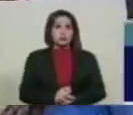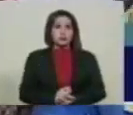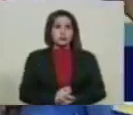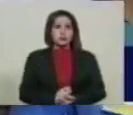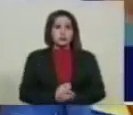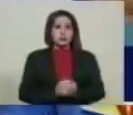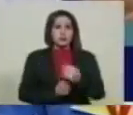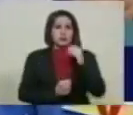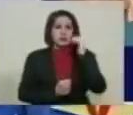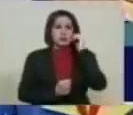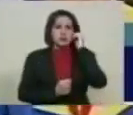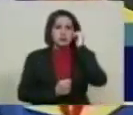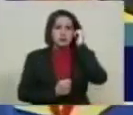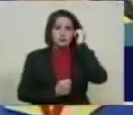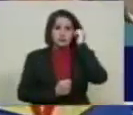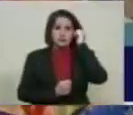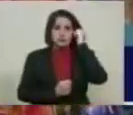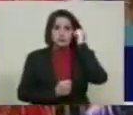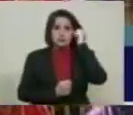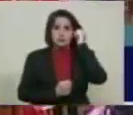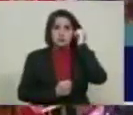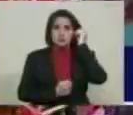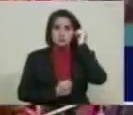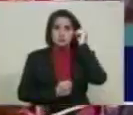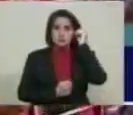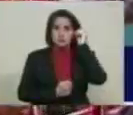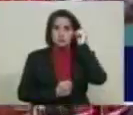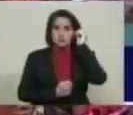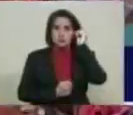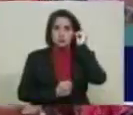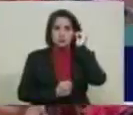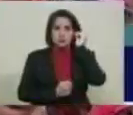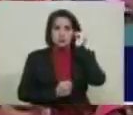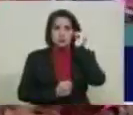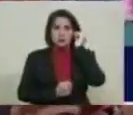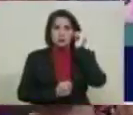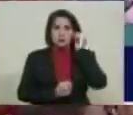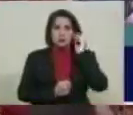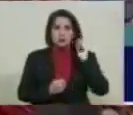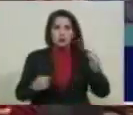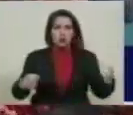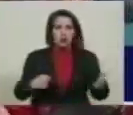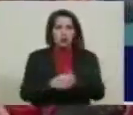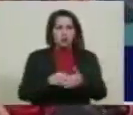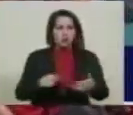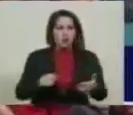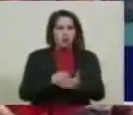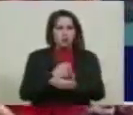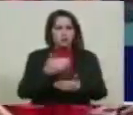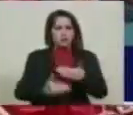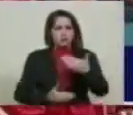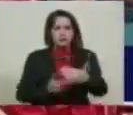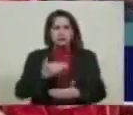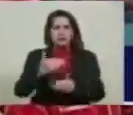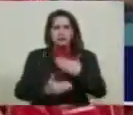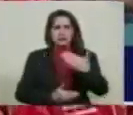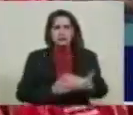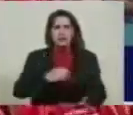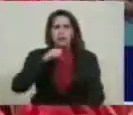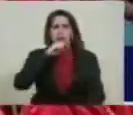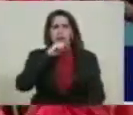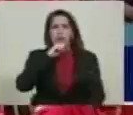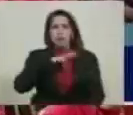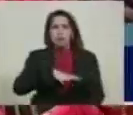Sea golpe por golpe, como dice la canción y el poema, o sea, el proceso histórico.